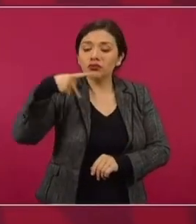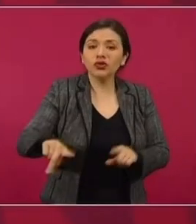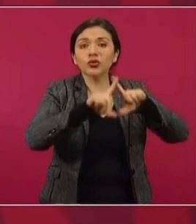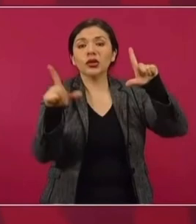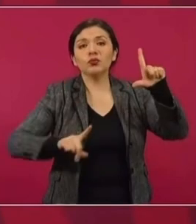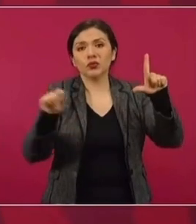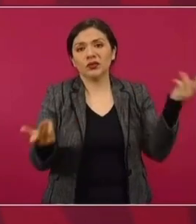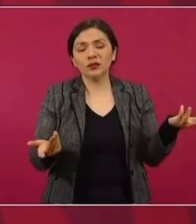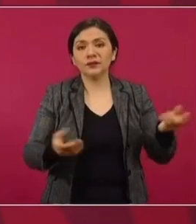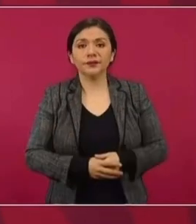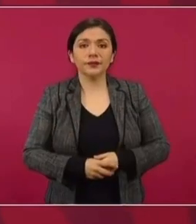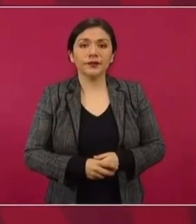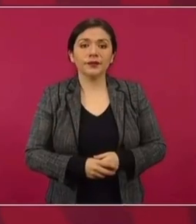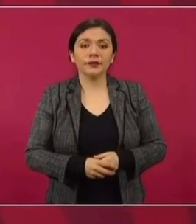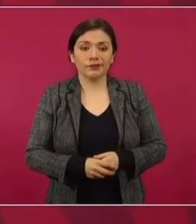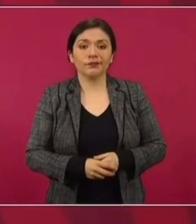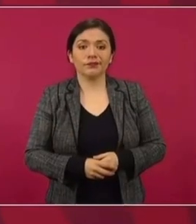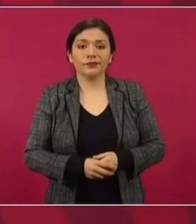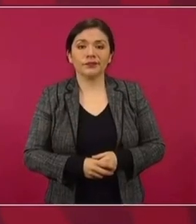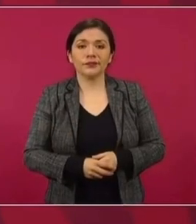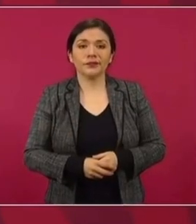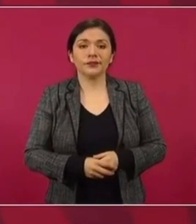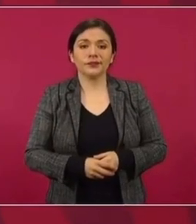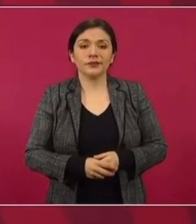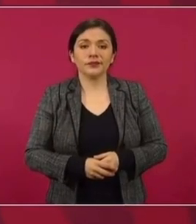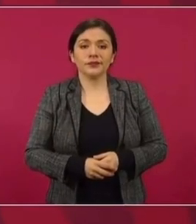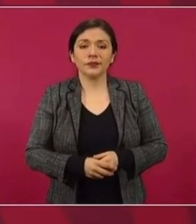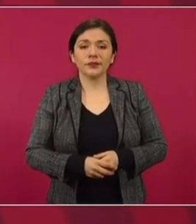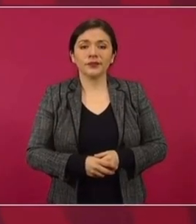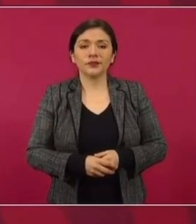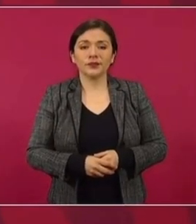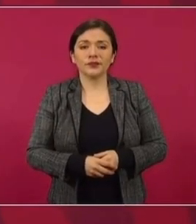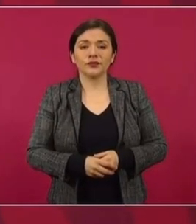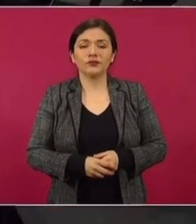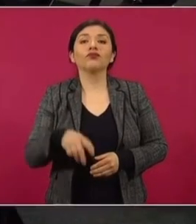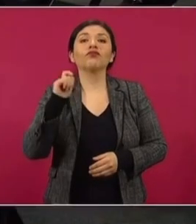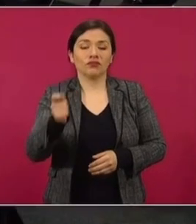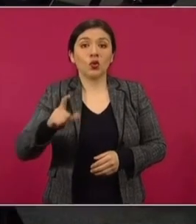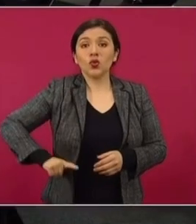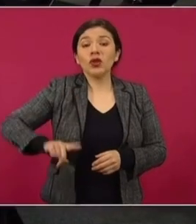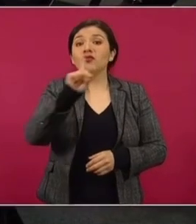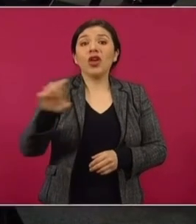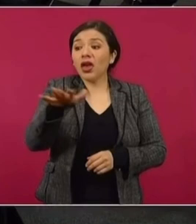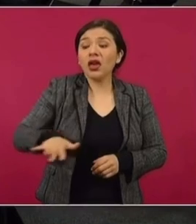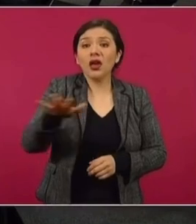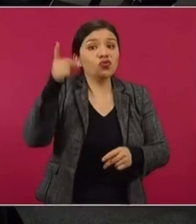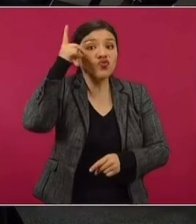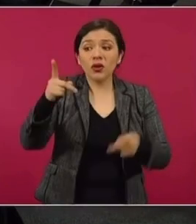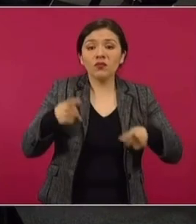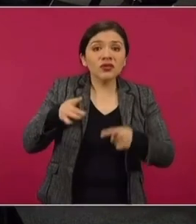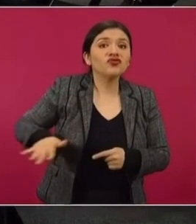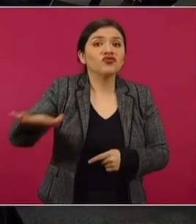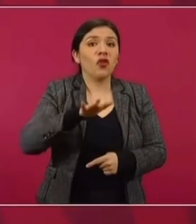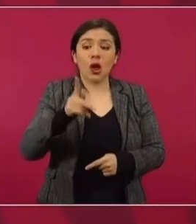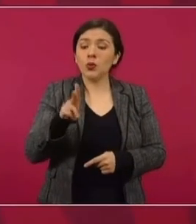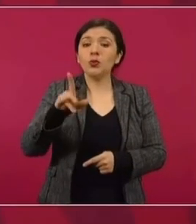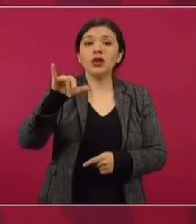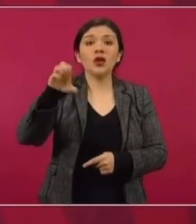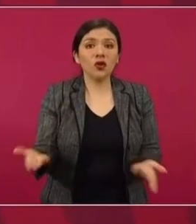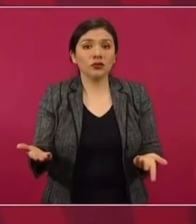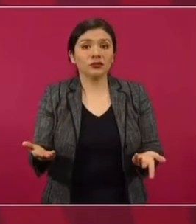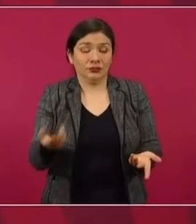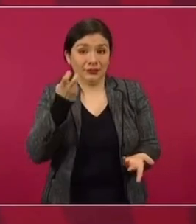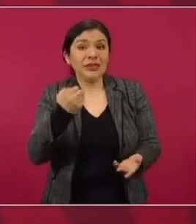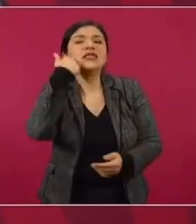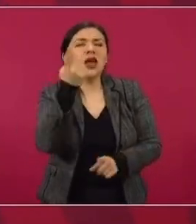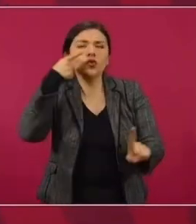república, res pública, gobierno de la cosa pública, es de todos. Y